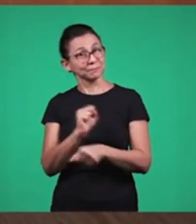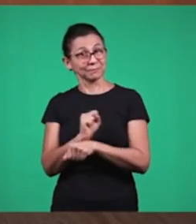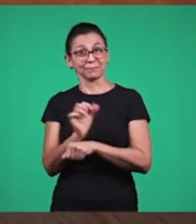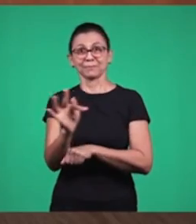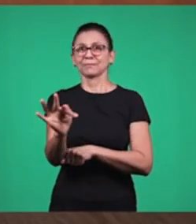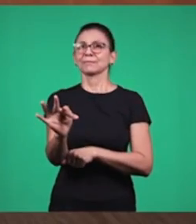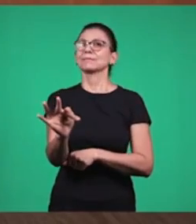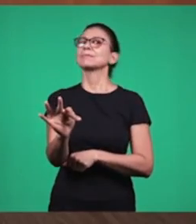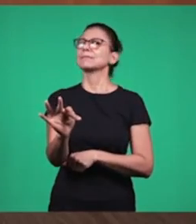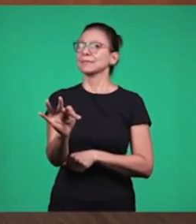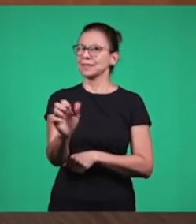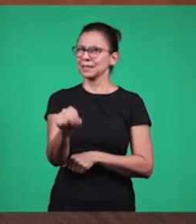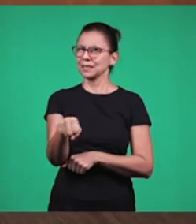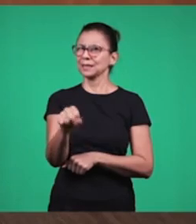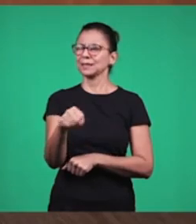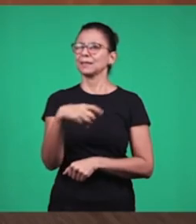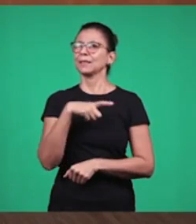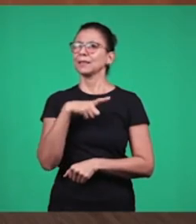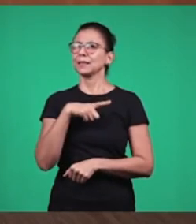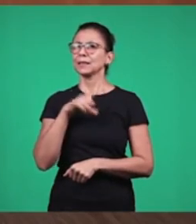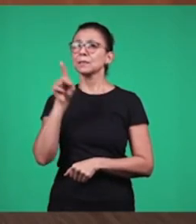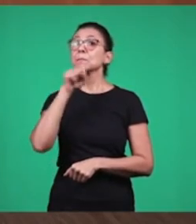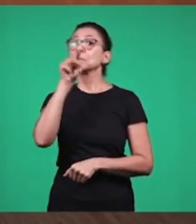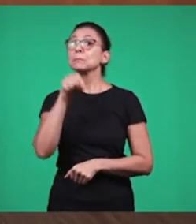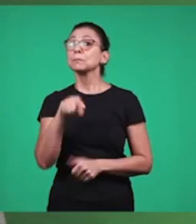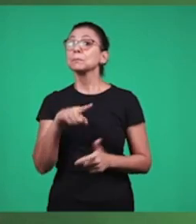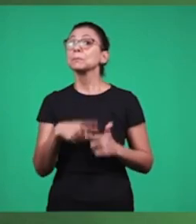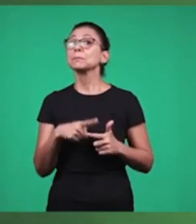esperanza. ¿Sabe por qué?